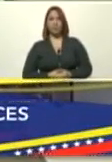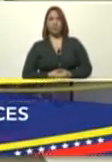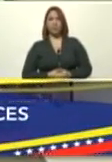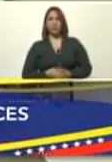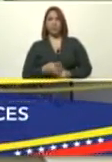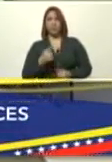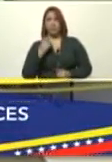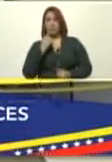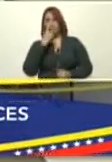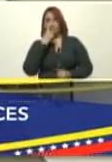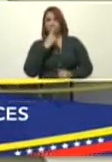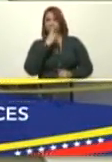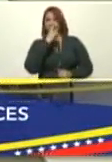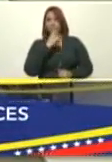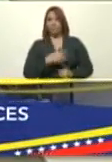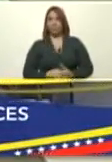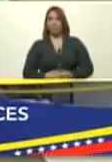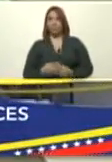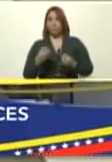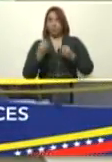fosas nasales, se inhala.